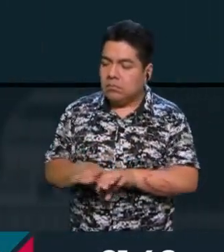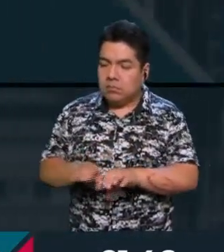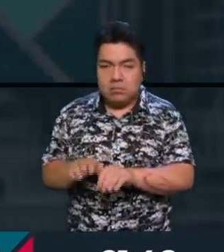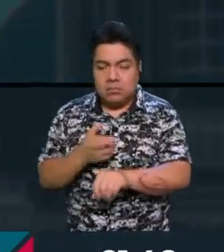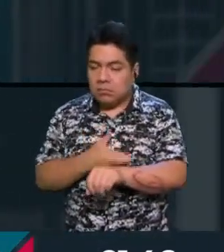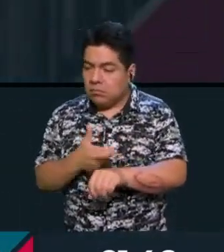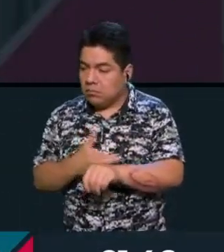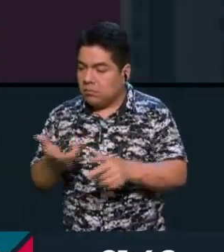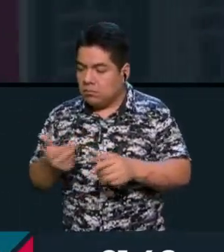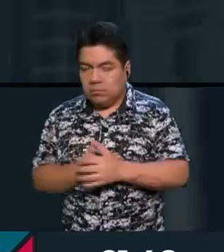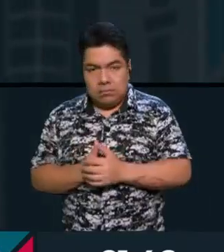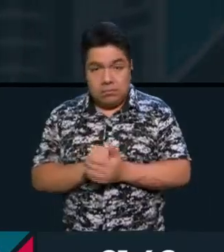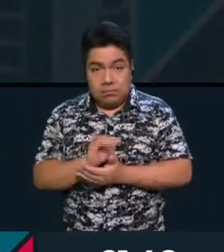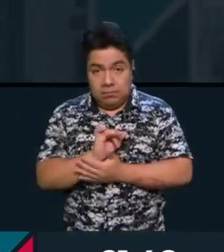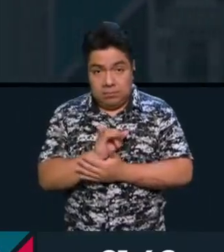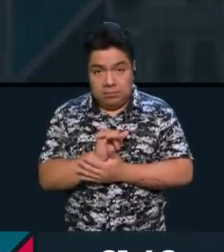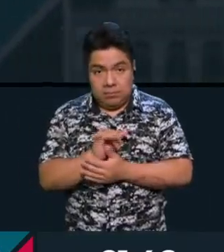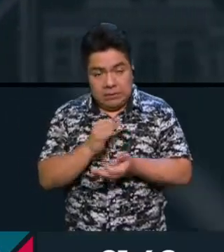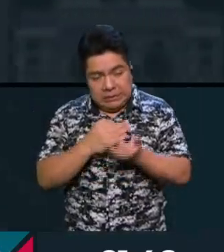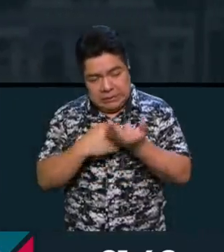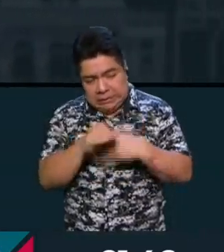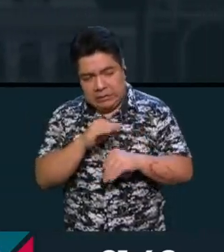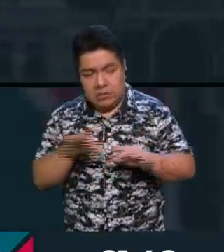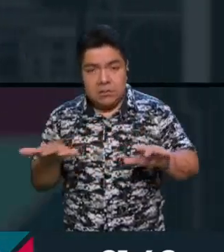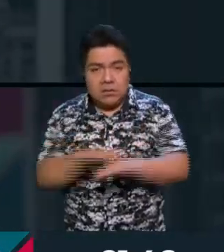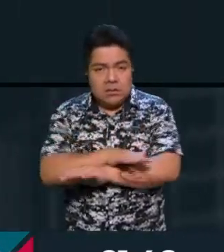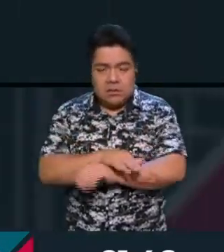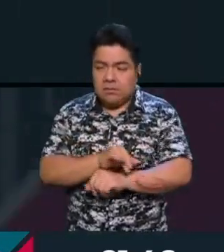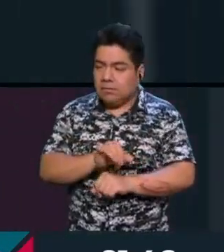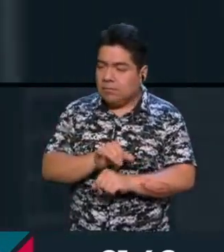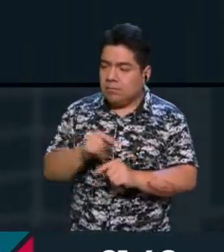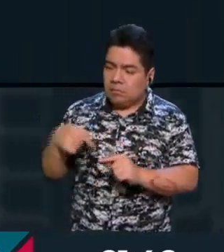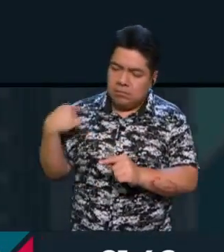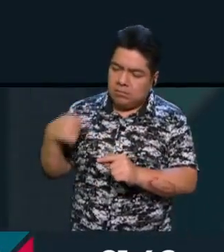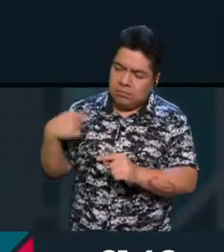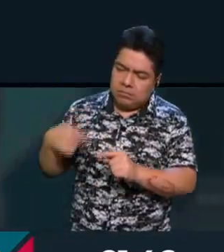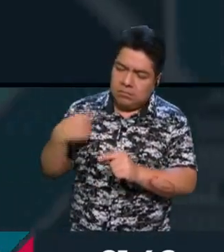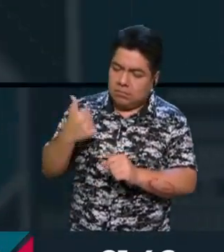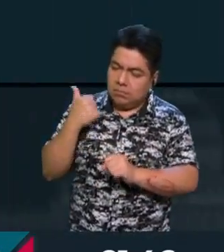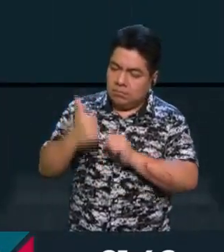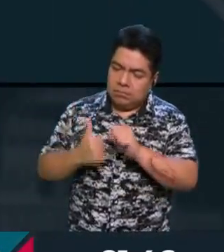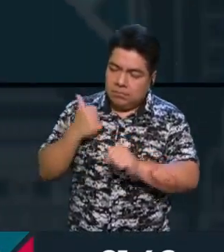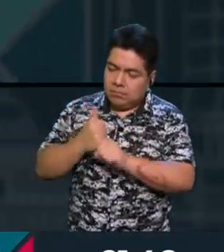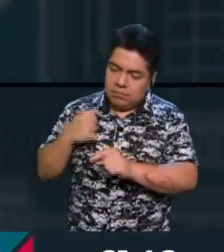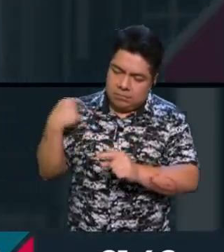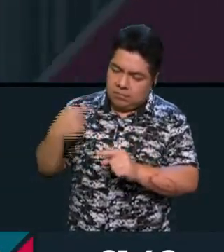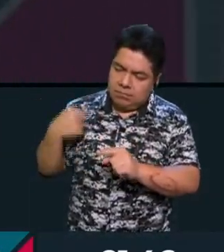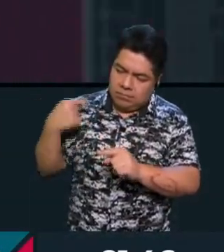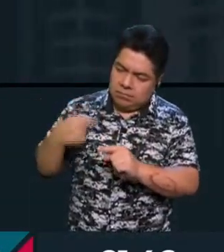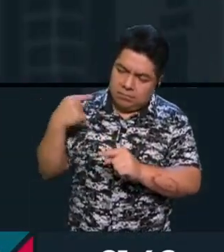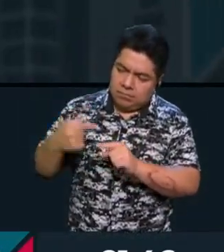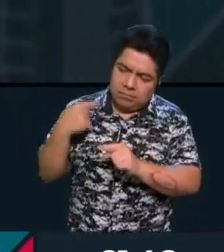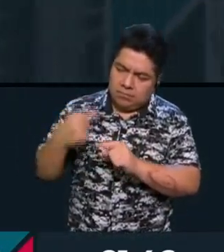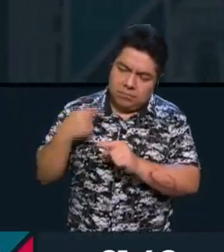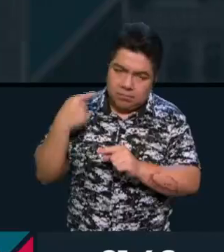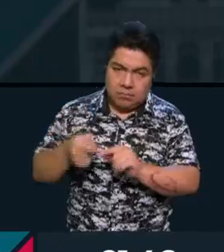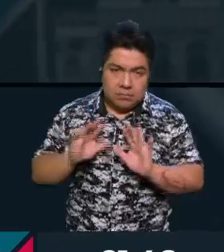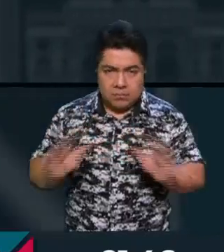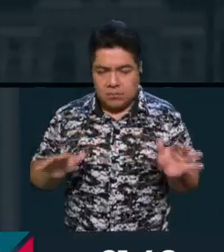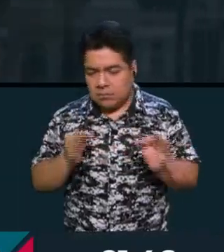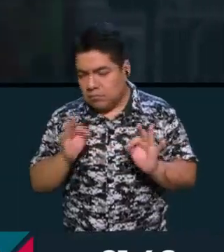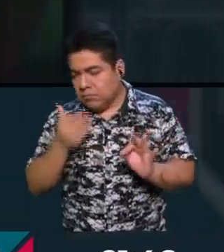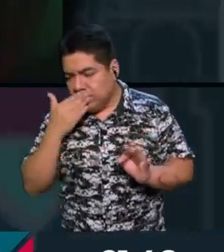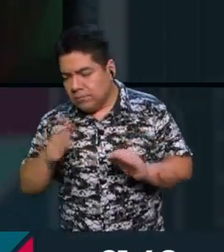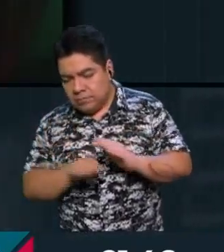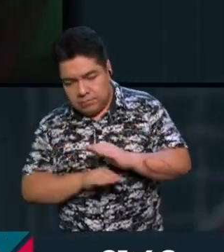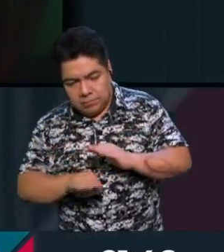con una transformación de fondo que se ha dado a lo largo de estos años y que ya sienta las bases